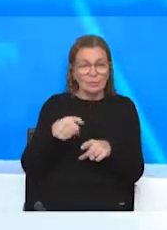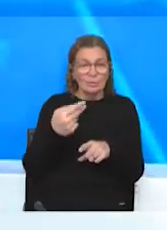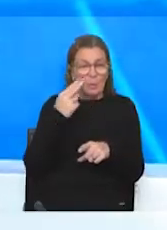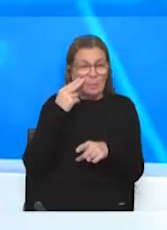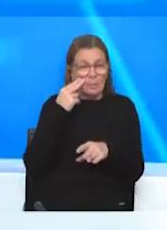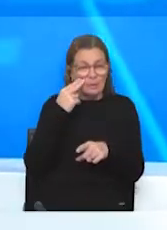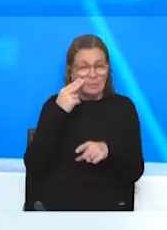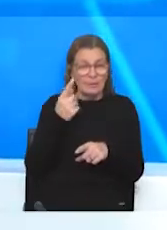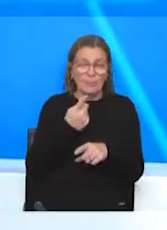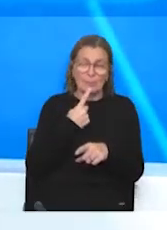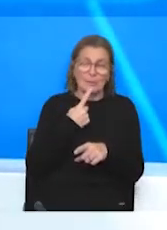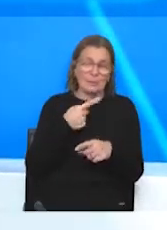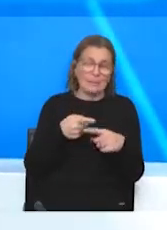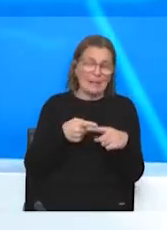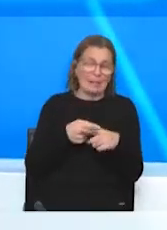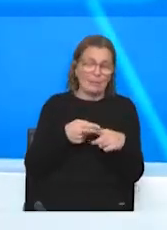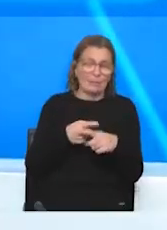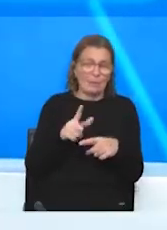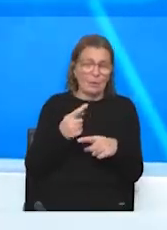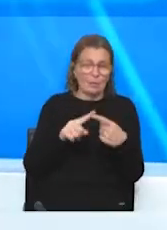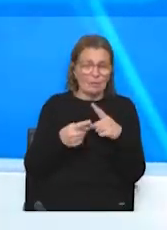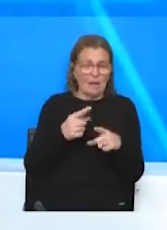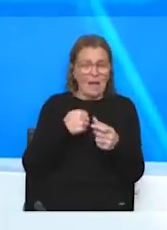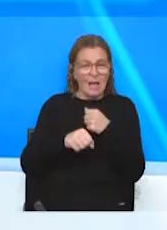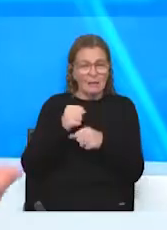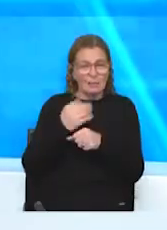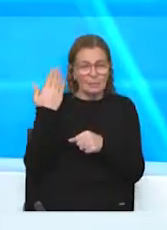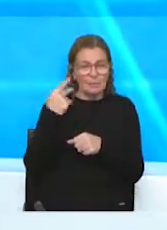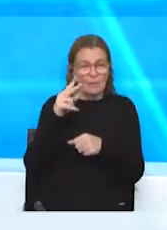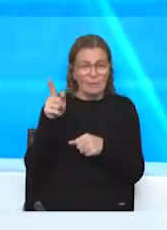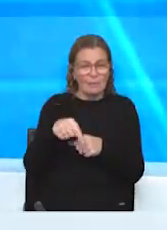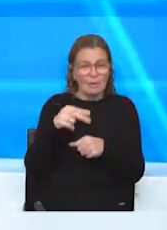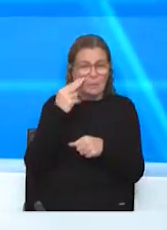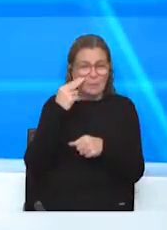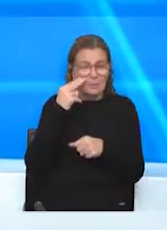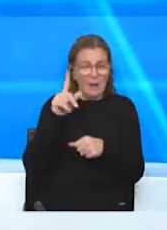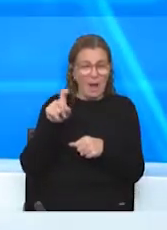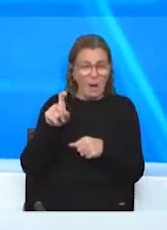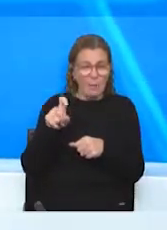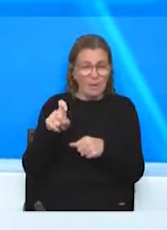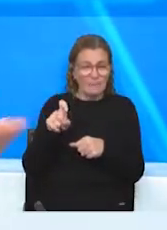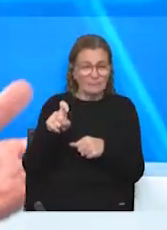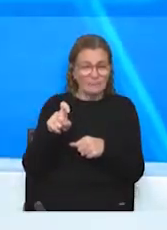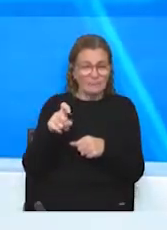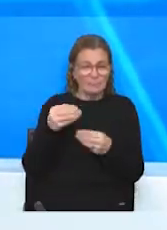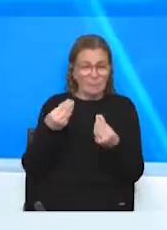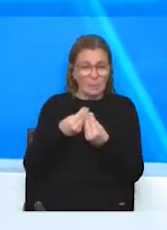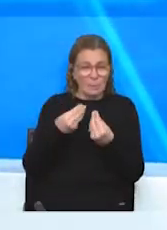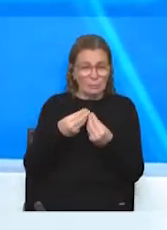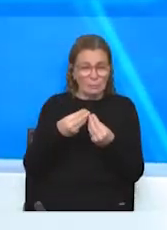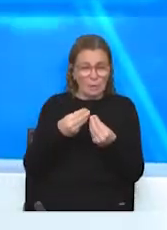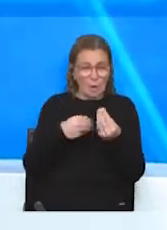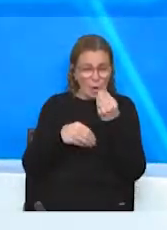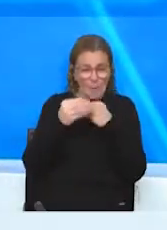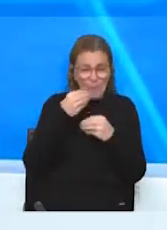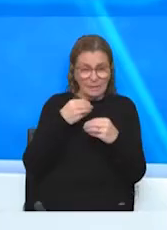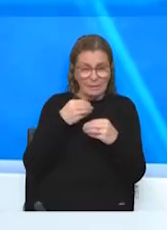mediáticos y políticos este no hubo más contacto de hecho el año pasado vino la crisis hídrica y y había miles de porciones de merenderos que